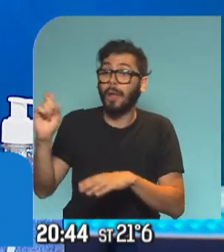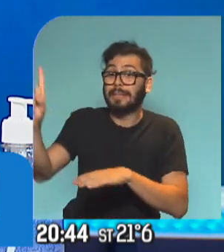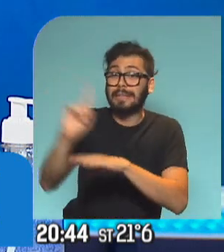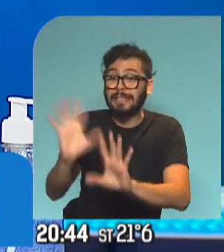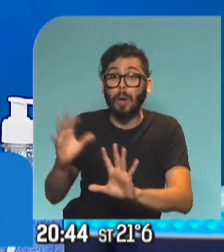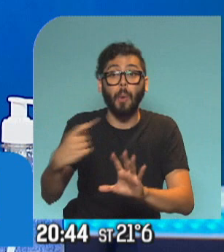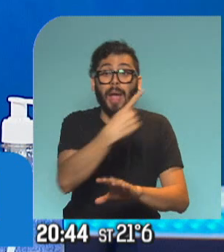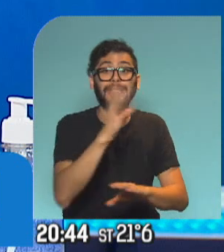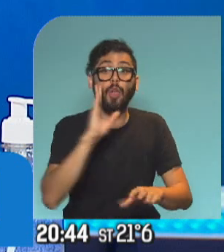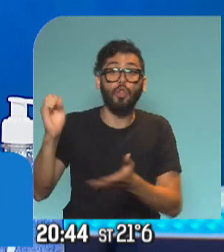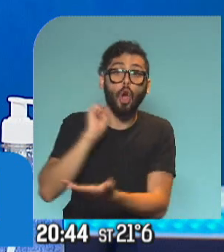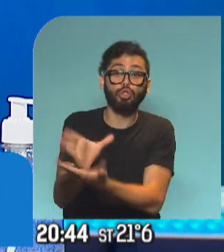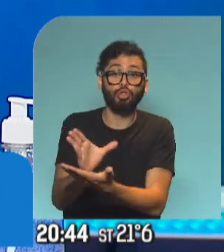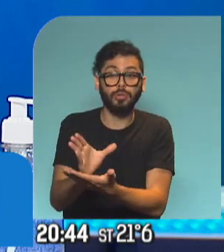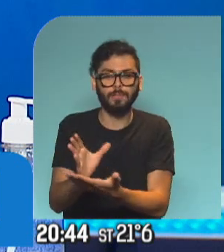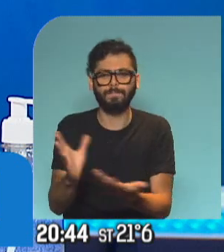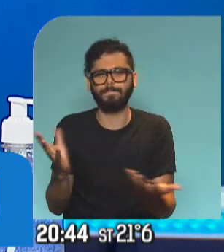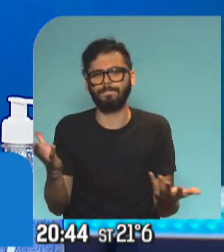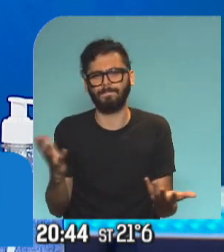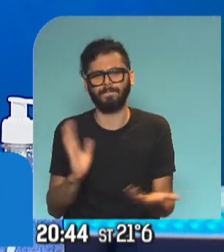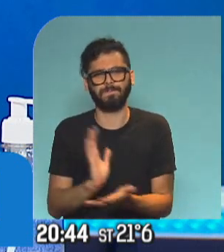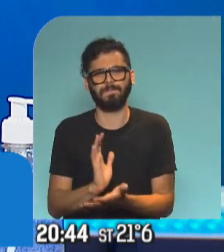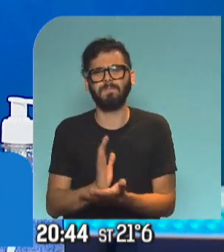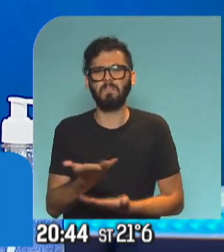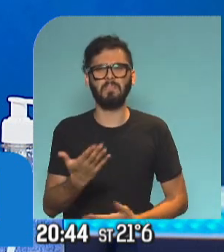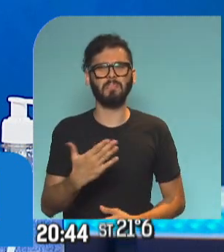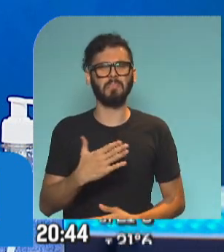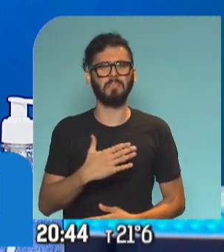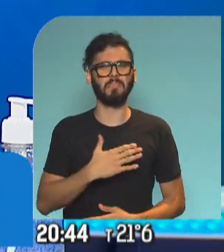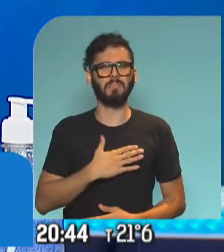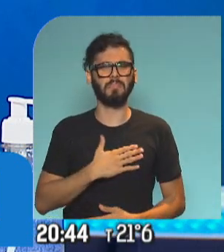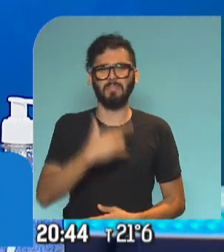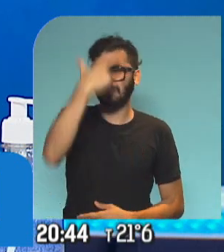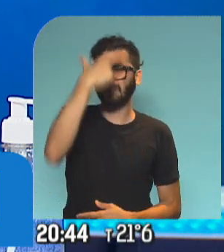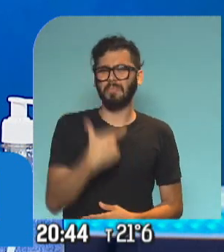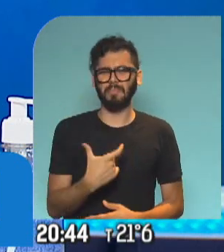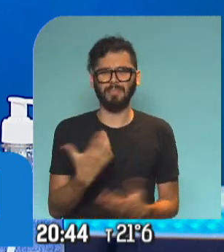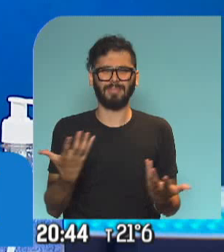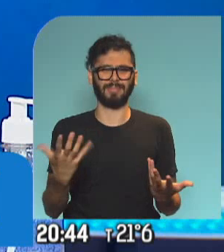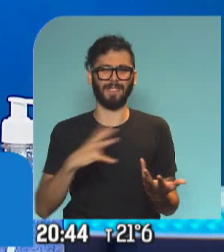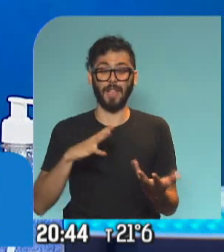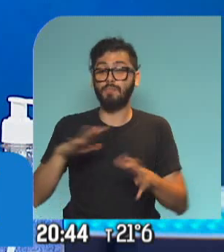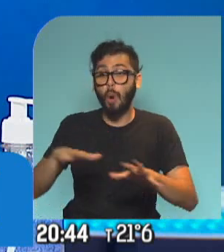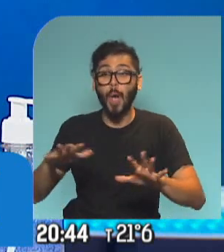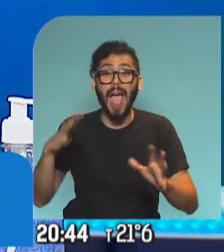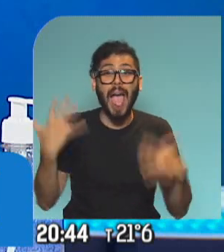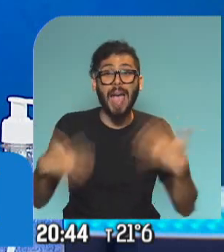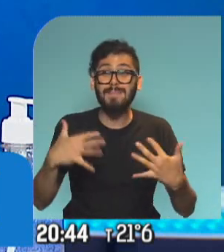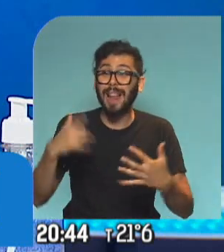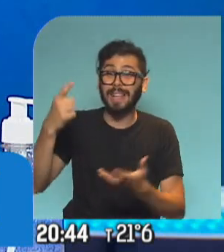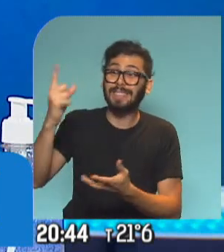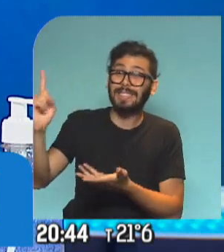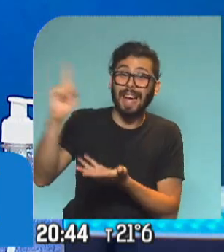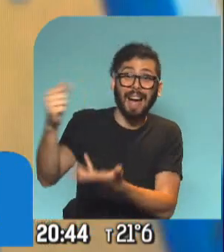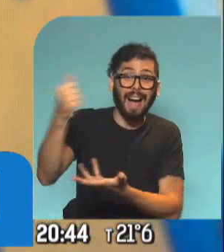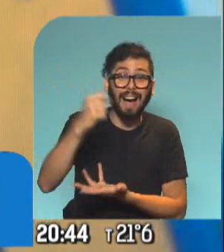decir, una falta también de humanidad en un contexto donde, digamos, estamos en un contexto de emergencia humanitaria que es global, ¿no? Te diría